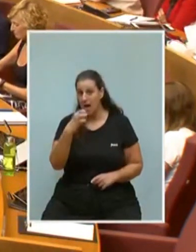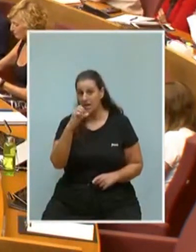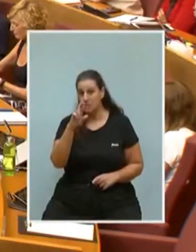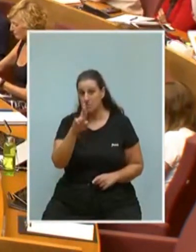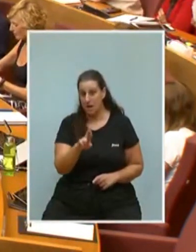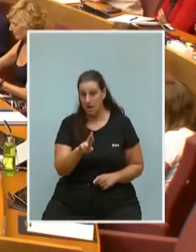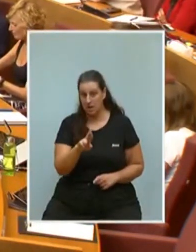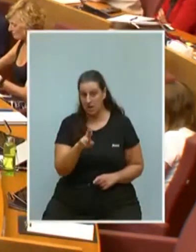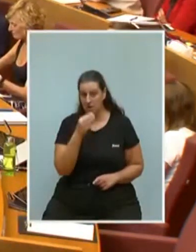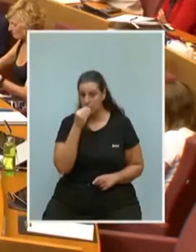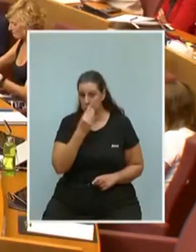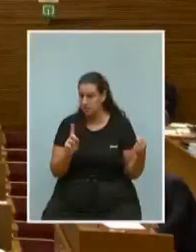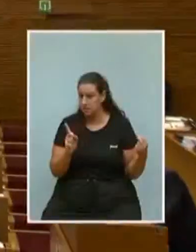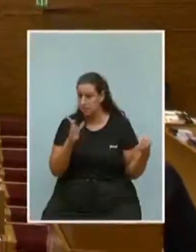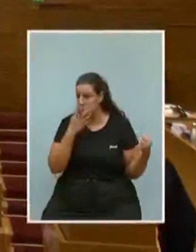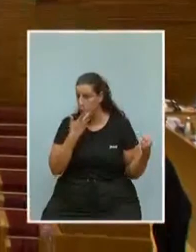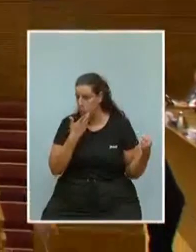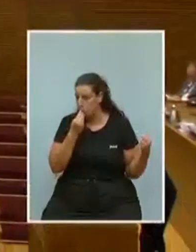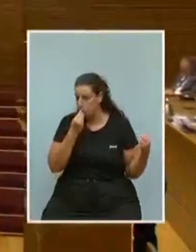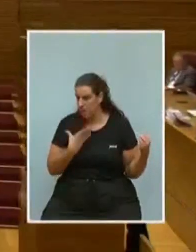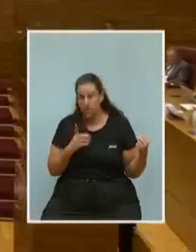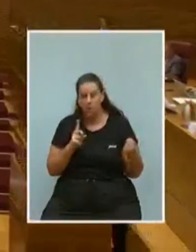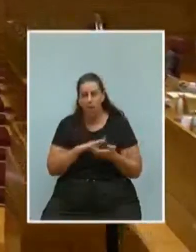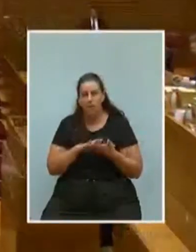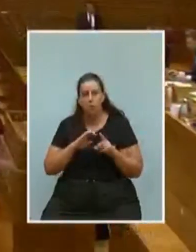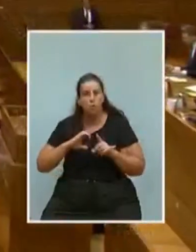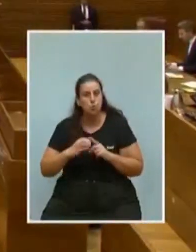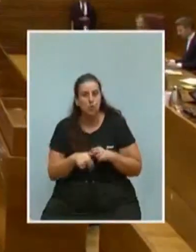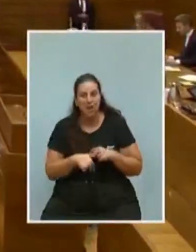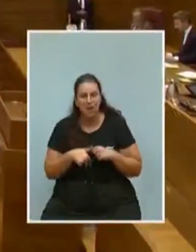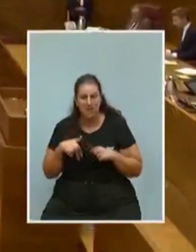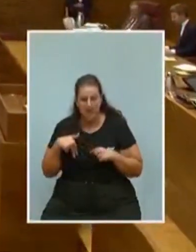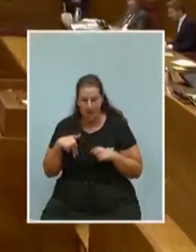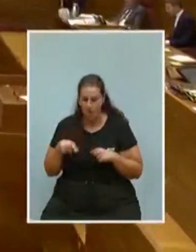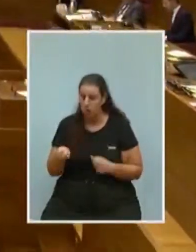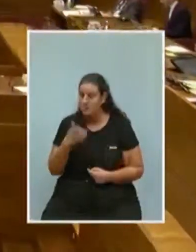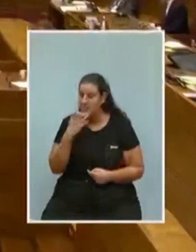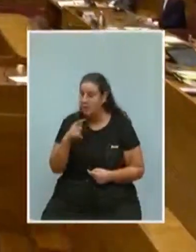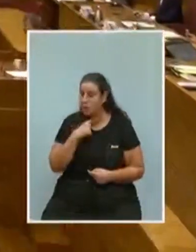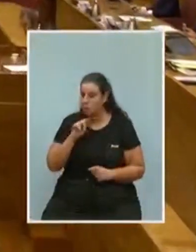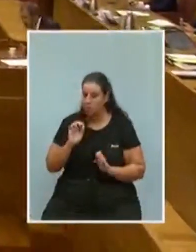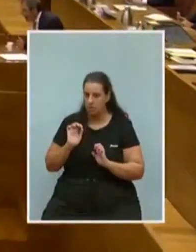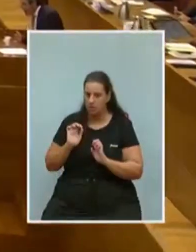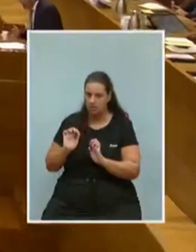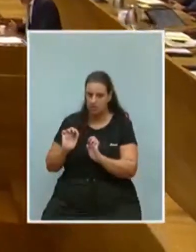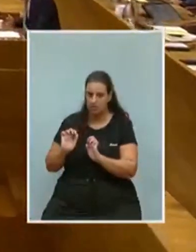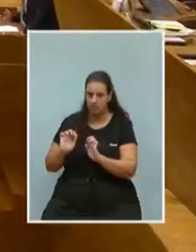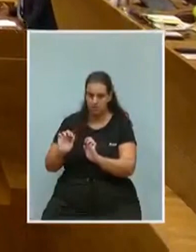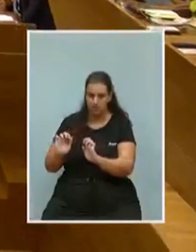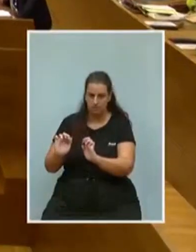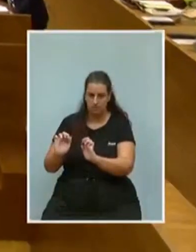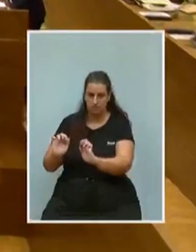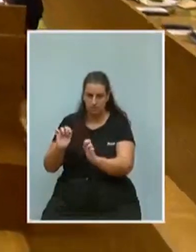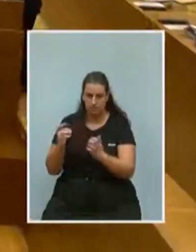47 mill deos Y es de presidencia de 184 mill deoso que el cons no retá en